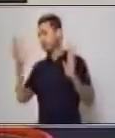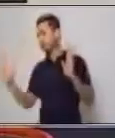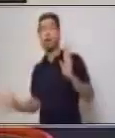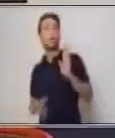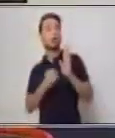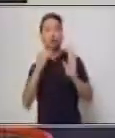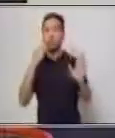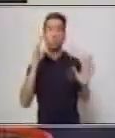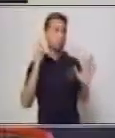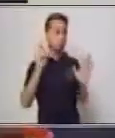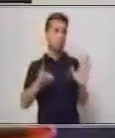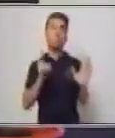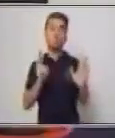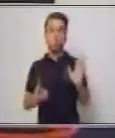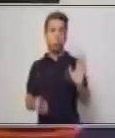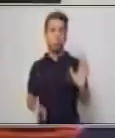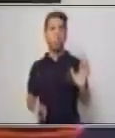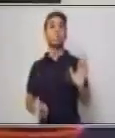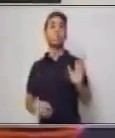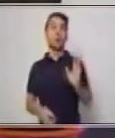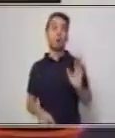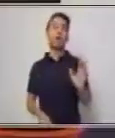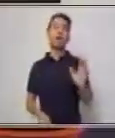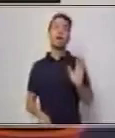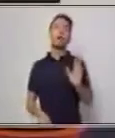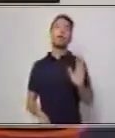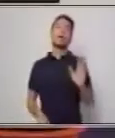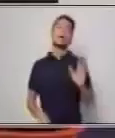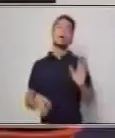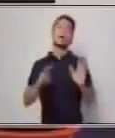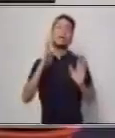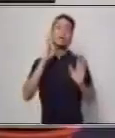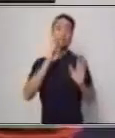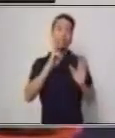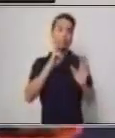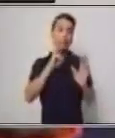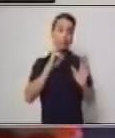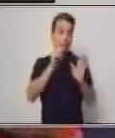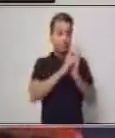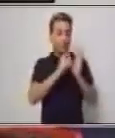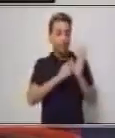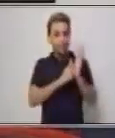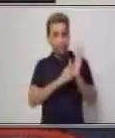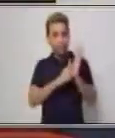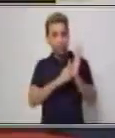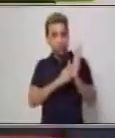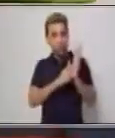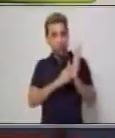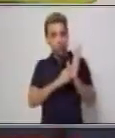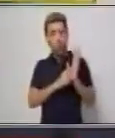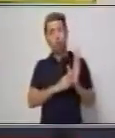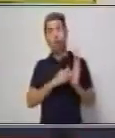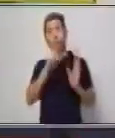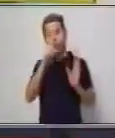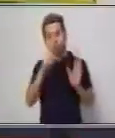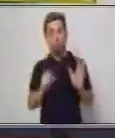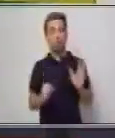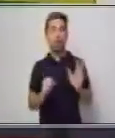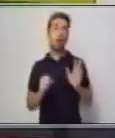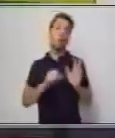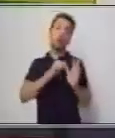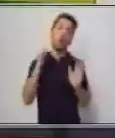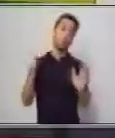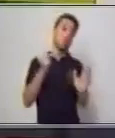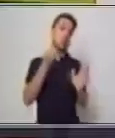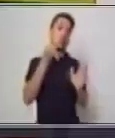para el 3 ya tenemos 1. Ahora un número multiplicado por 2, que es el siguiente número, que me dé 3, imposible. Entonces nos vamos al siguiente